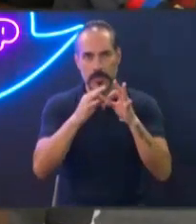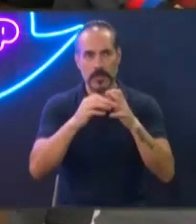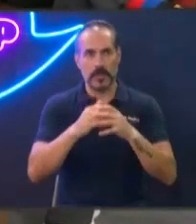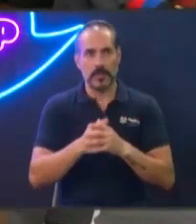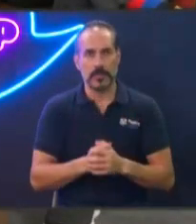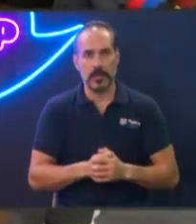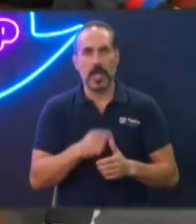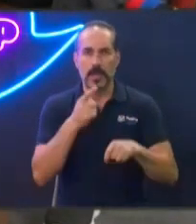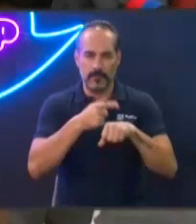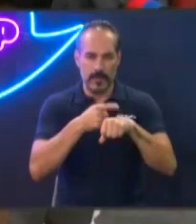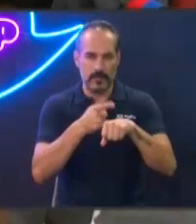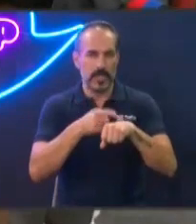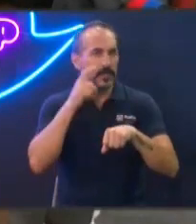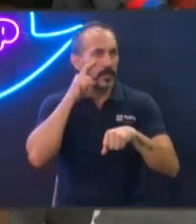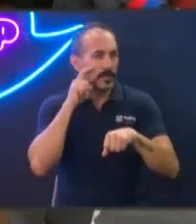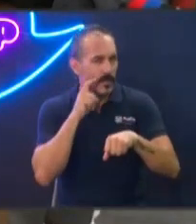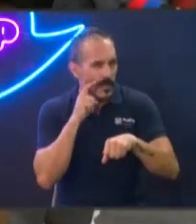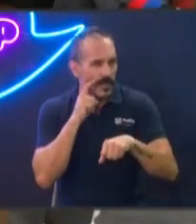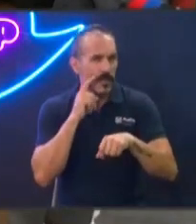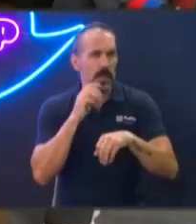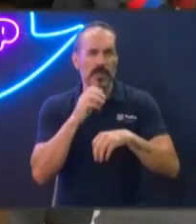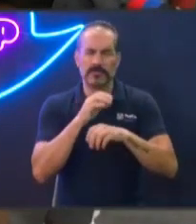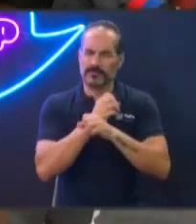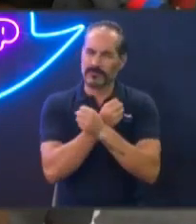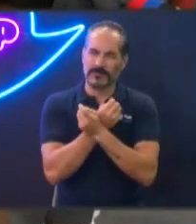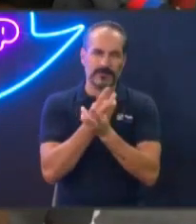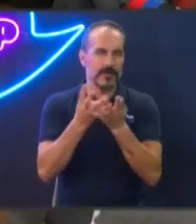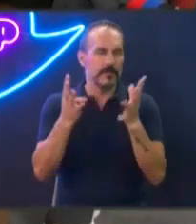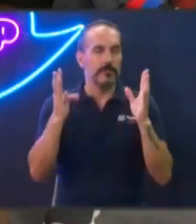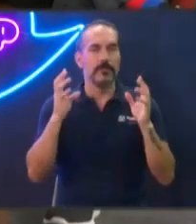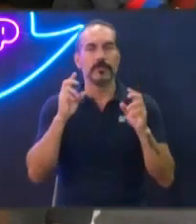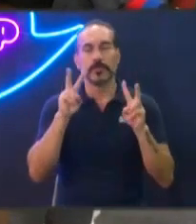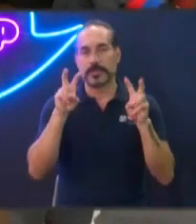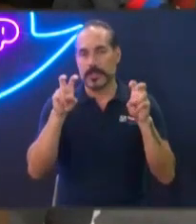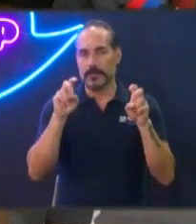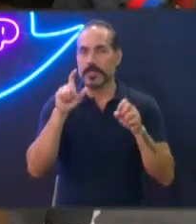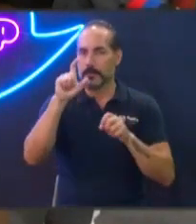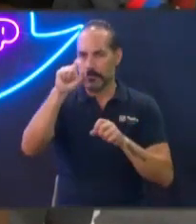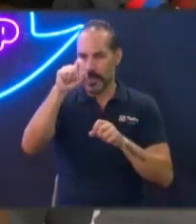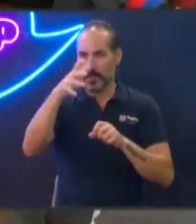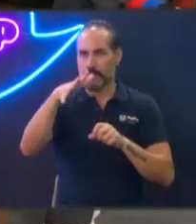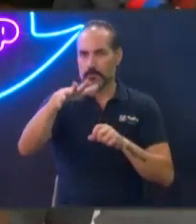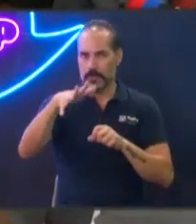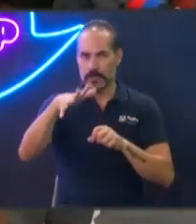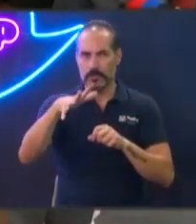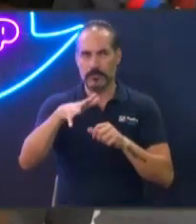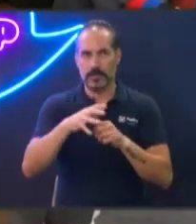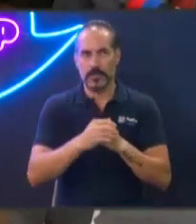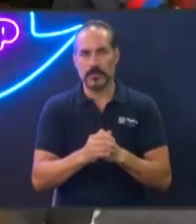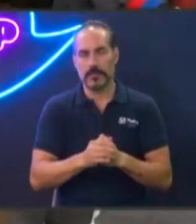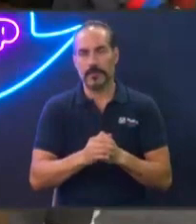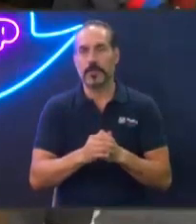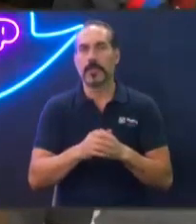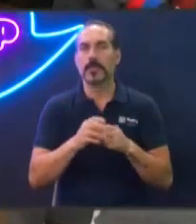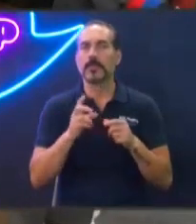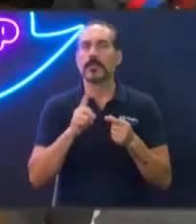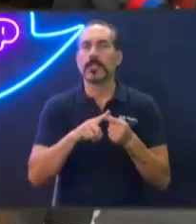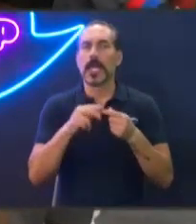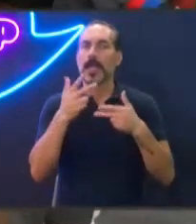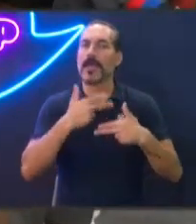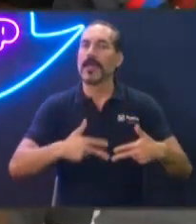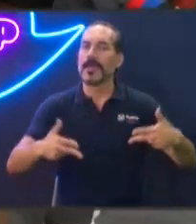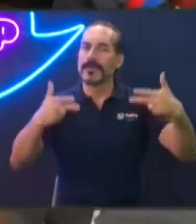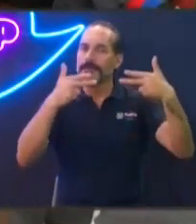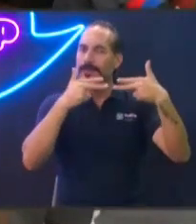de transmisión sexual antifecundativos bueno son muchísimos temas son 20 y se va a dar de de de una forma en línea y vamos a dejar